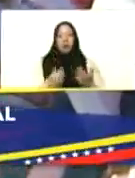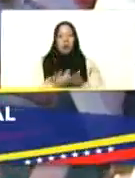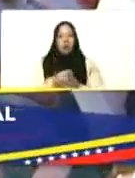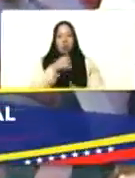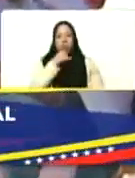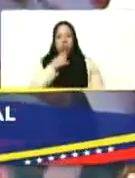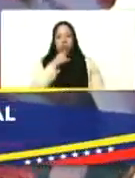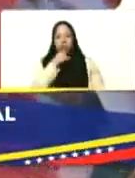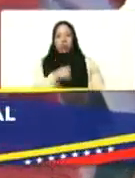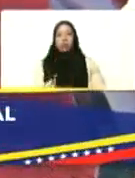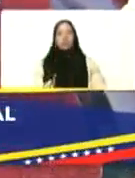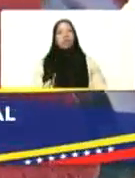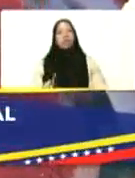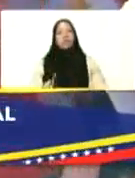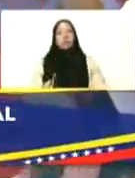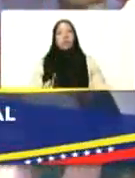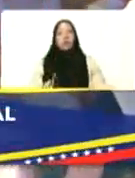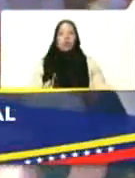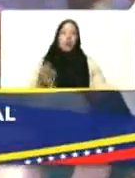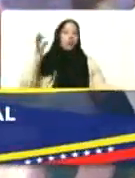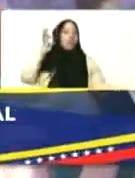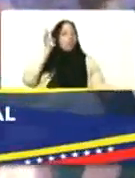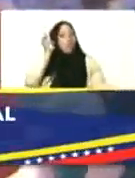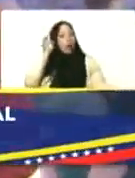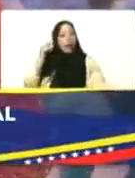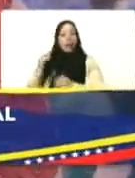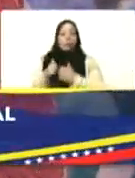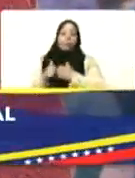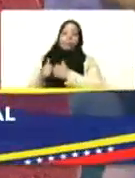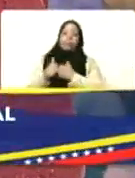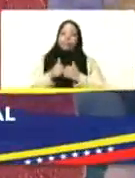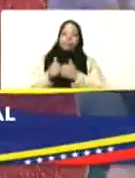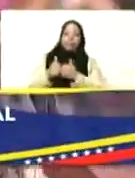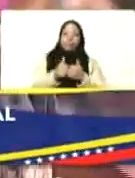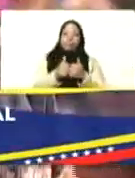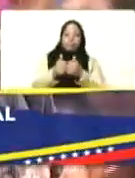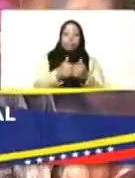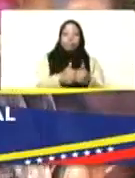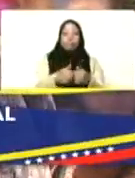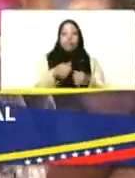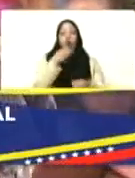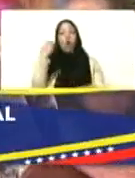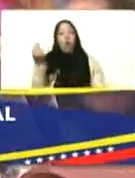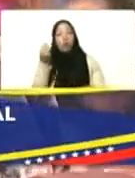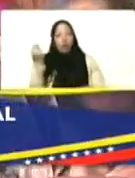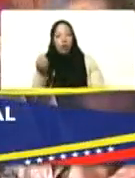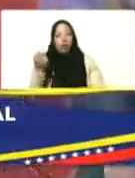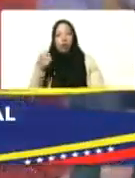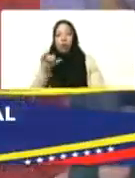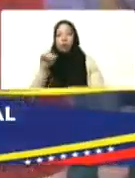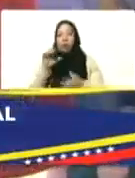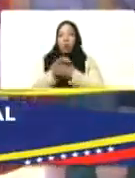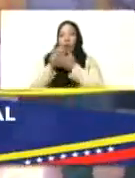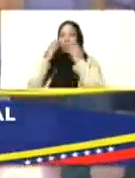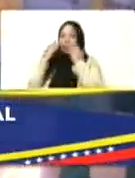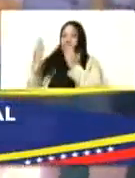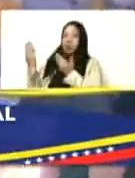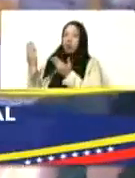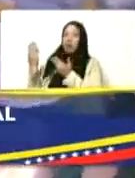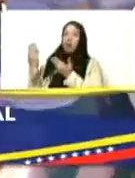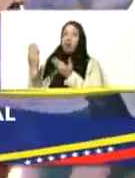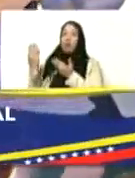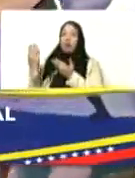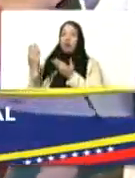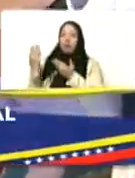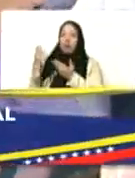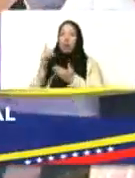andaba con mis muchachitas chiquitas. Aquí tengo una, Celeste